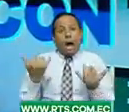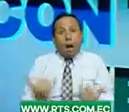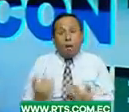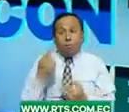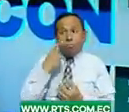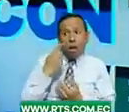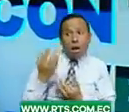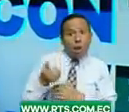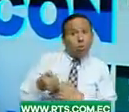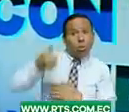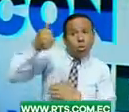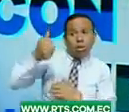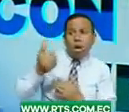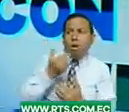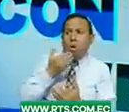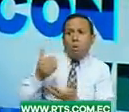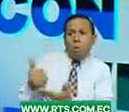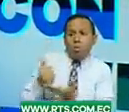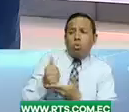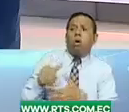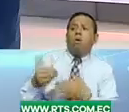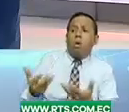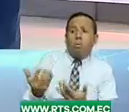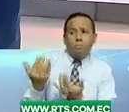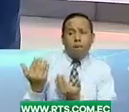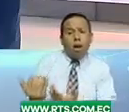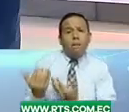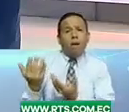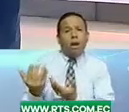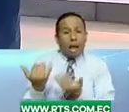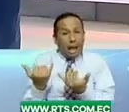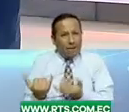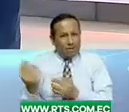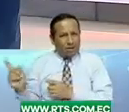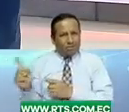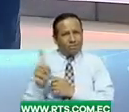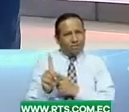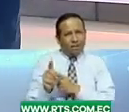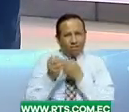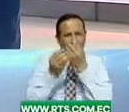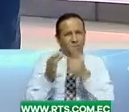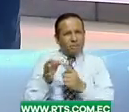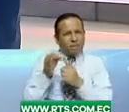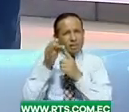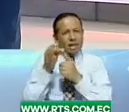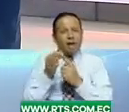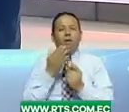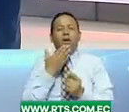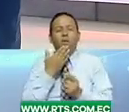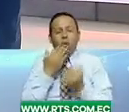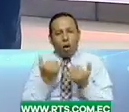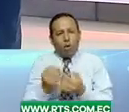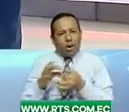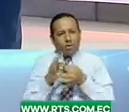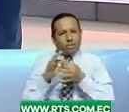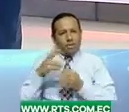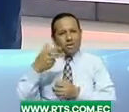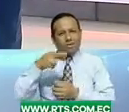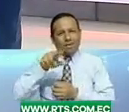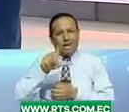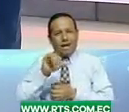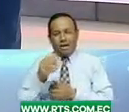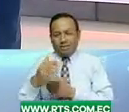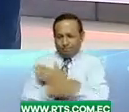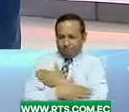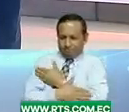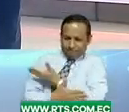el estudio nuestro compañero Charlie Pisa, a quien le damos la bienvenida. Como siempre, es un placer, mi querido Charles. Bienvenido. Buenas noches, tan amables televidentes. Así